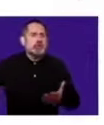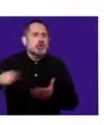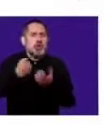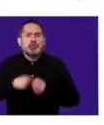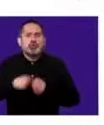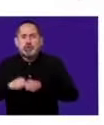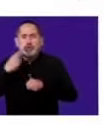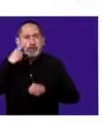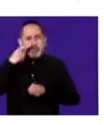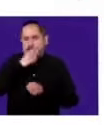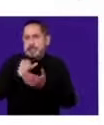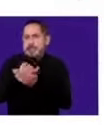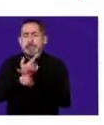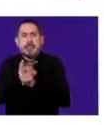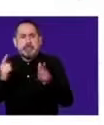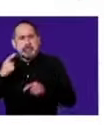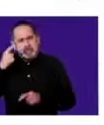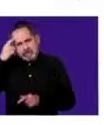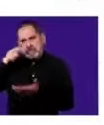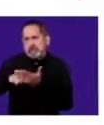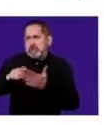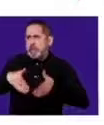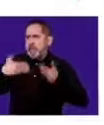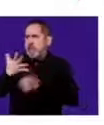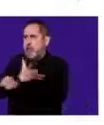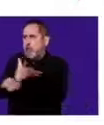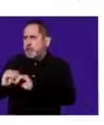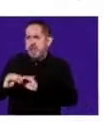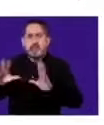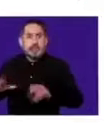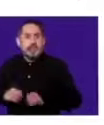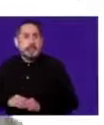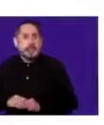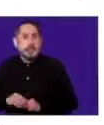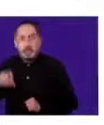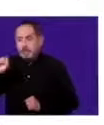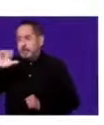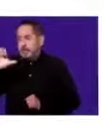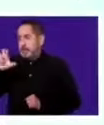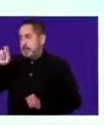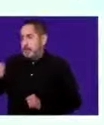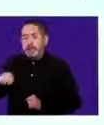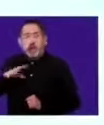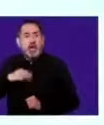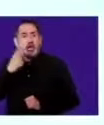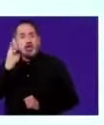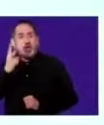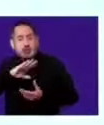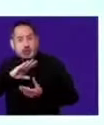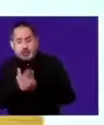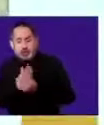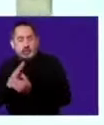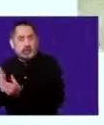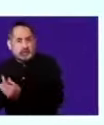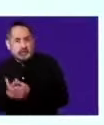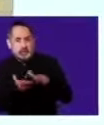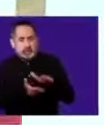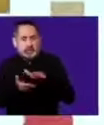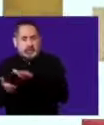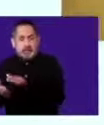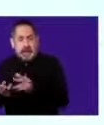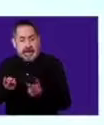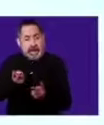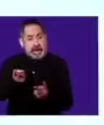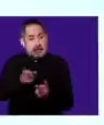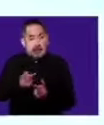sociedad democrática que cree en la transparencia. La aportación del Alto Tribunal consiste en 2 muestras de expedientes